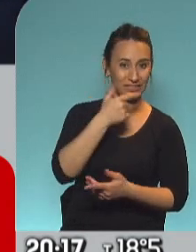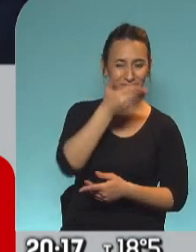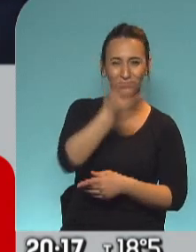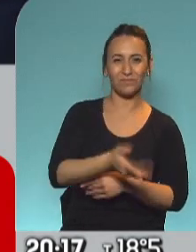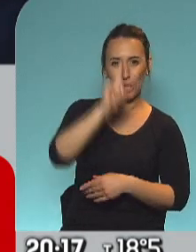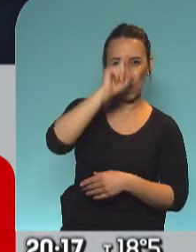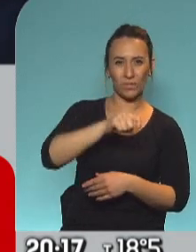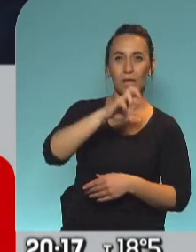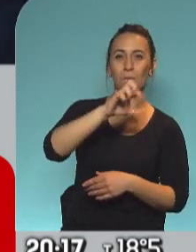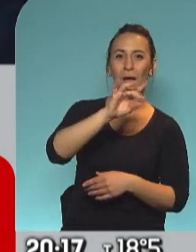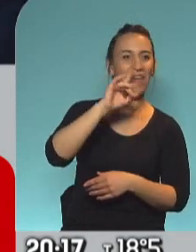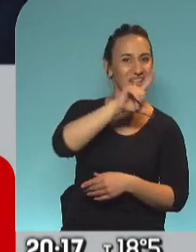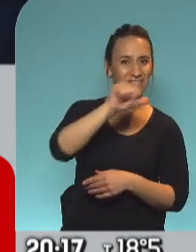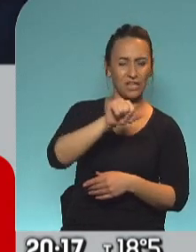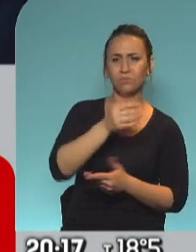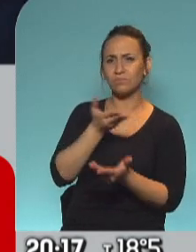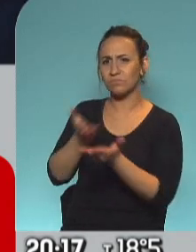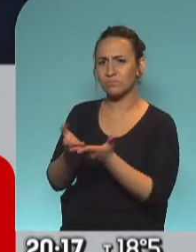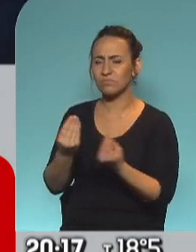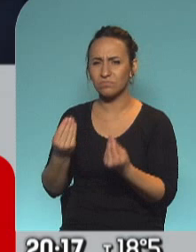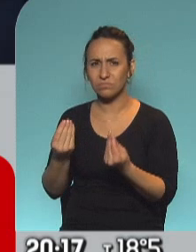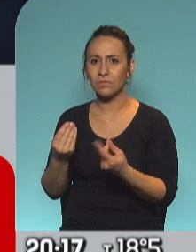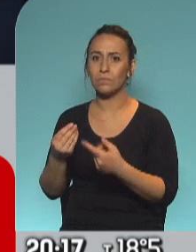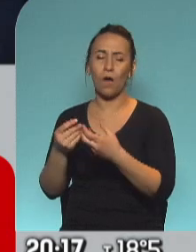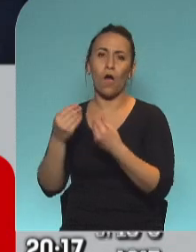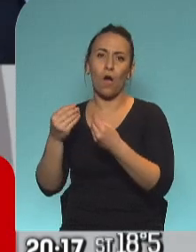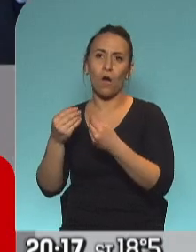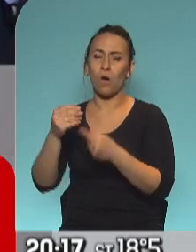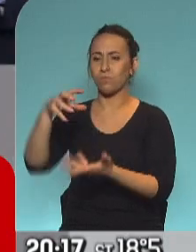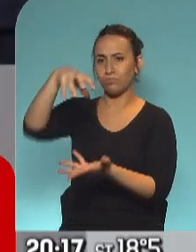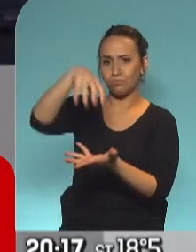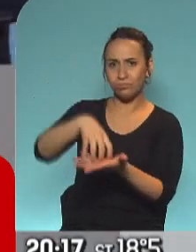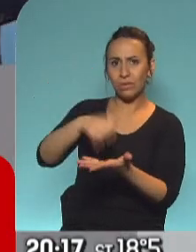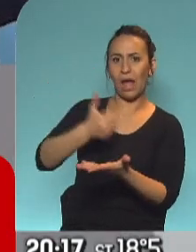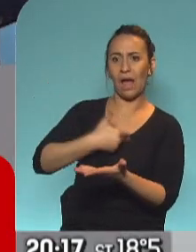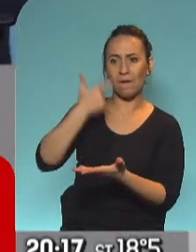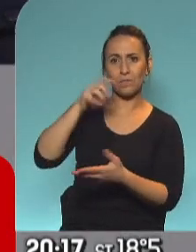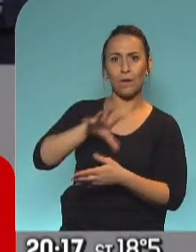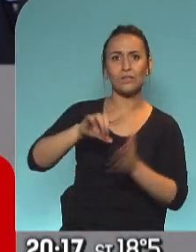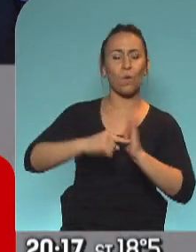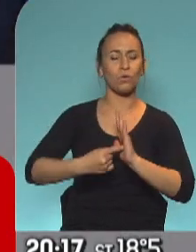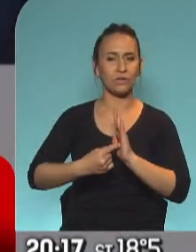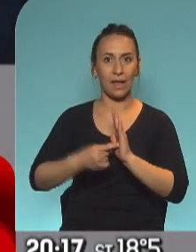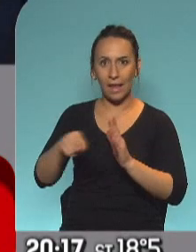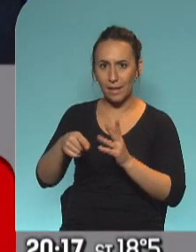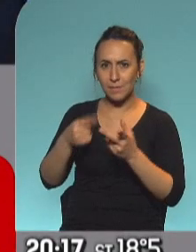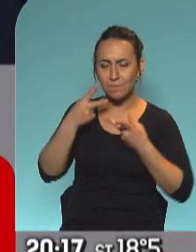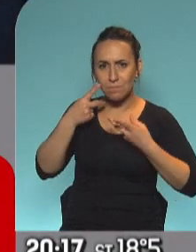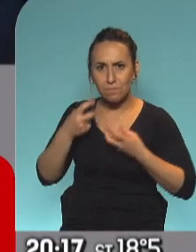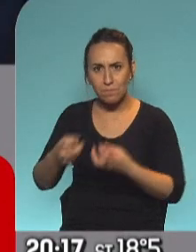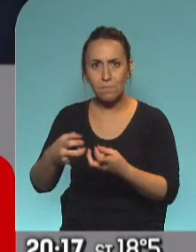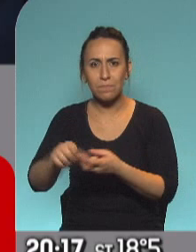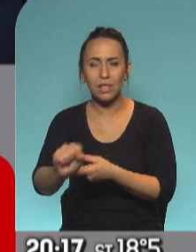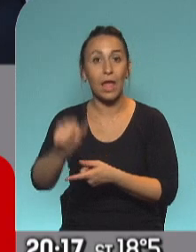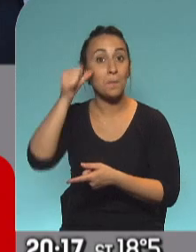proyecto AMBA, que era el desembarco de la AFI en la provincia de Buenos Aires. En ese contexto es que encuentran en Mar del